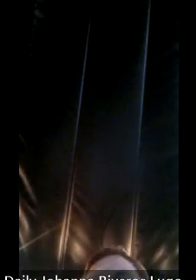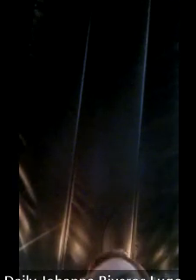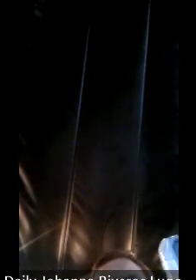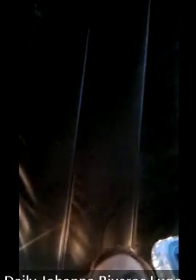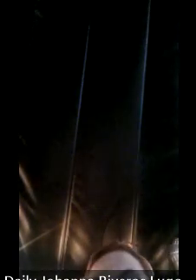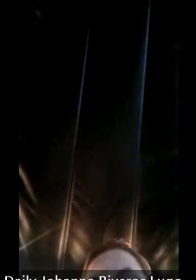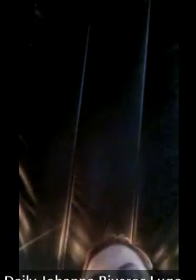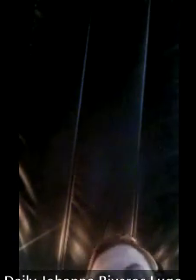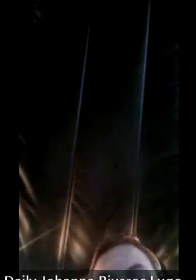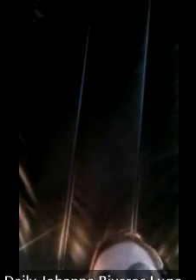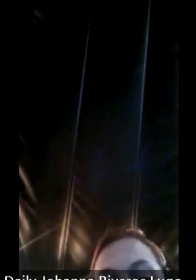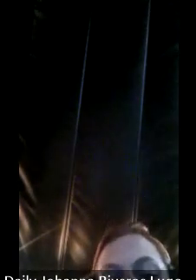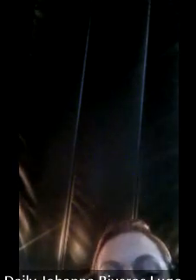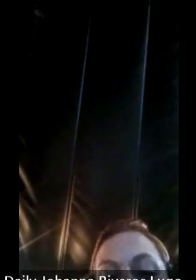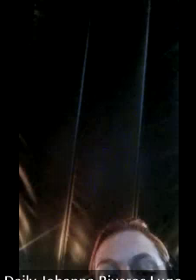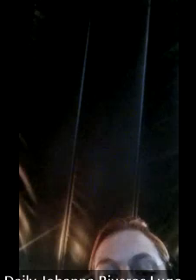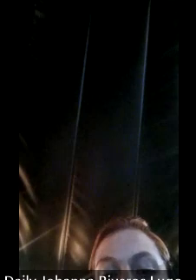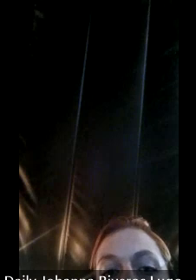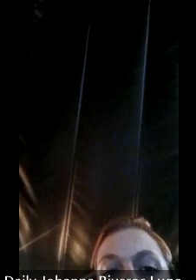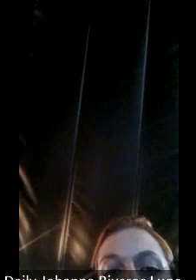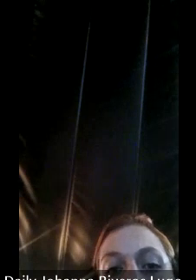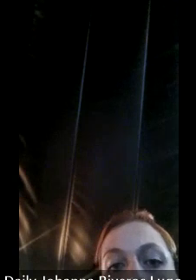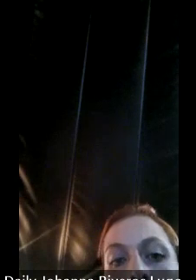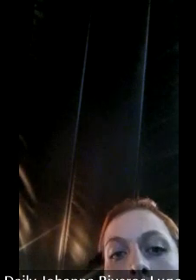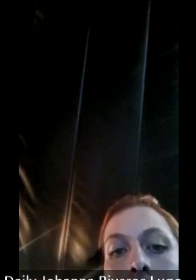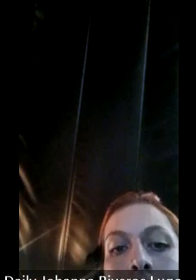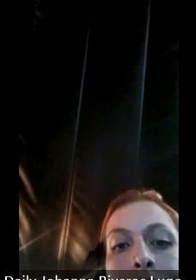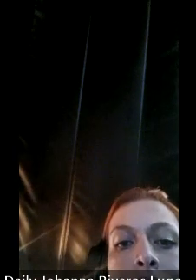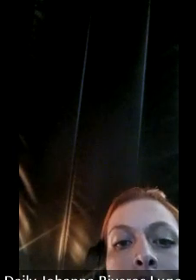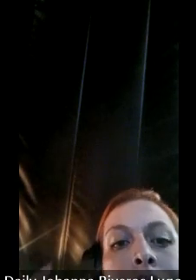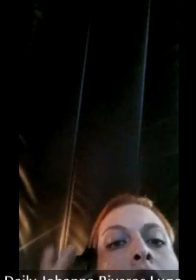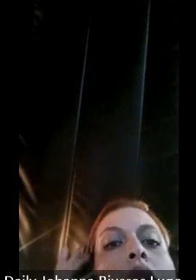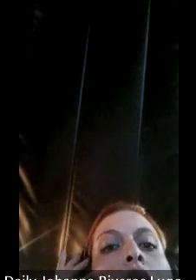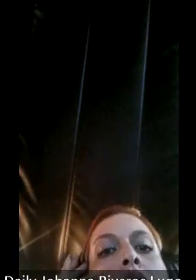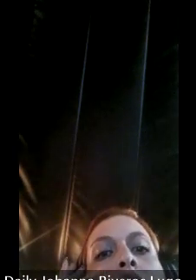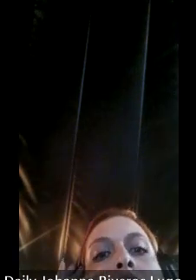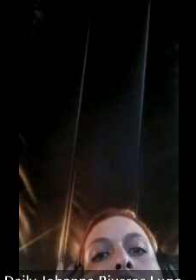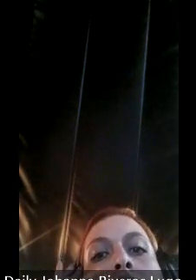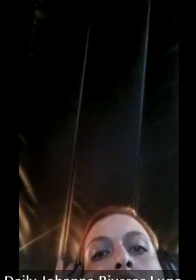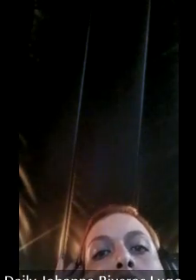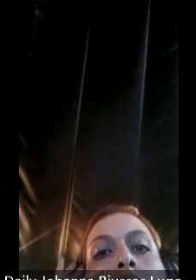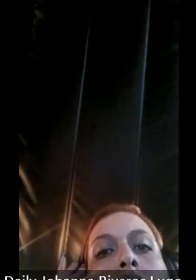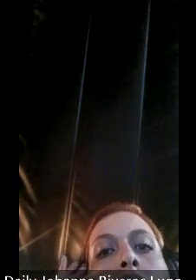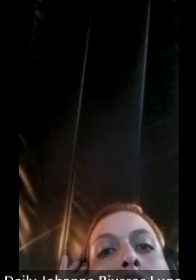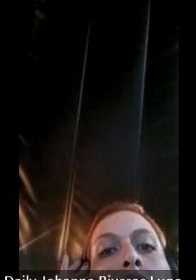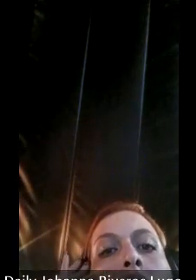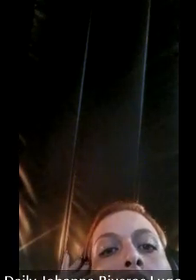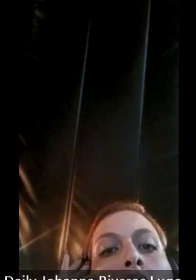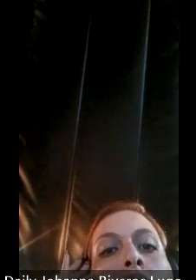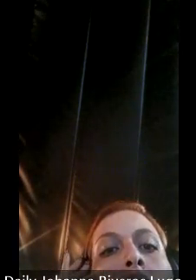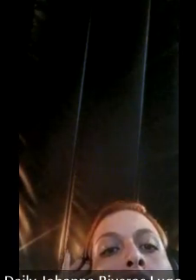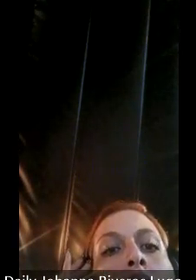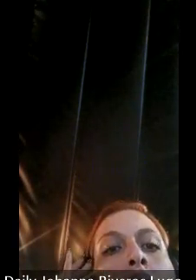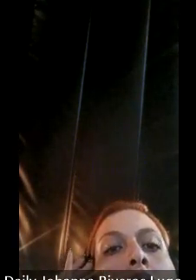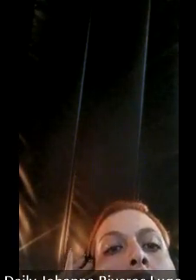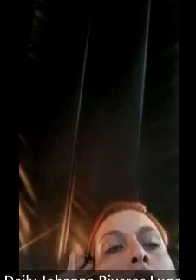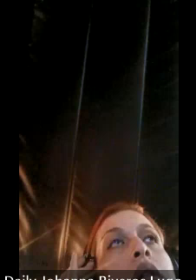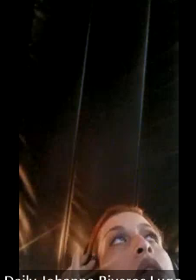Bueno, entonces acá, como pueden ver, mis datos de contacto, mi nombre es Luis Fernando Cuevas Niño, mi correo